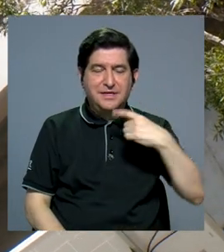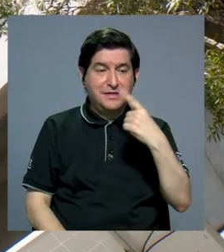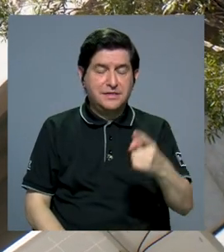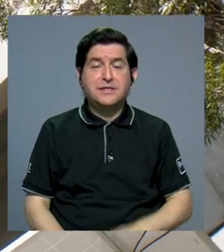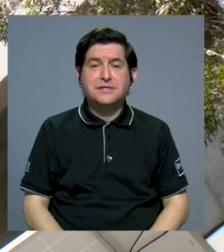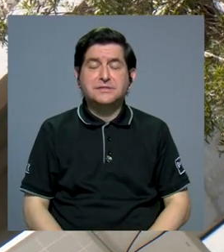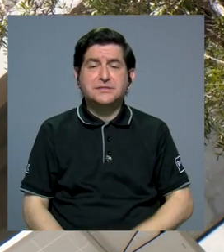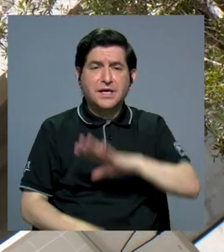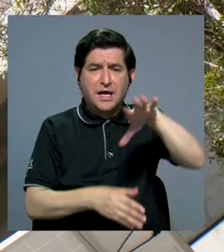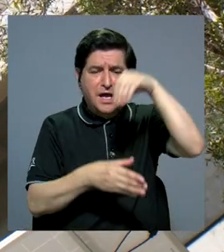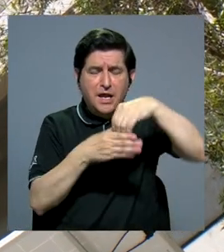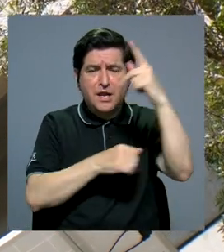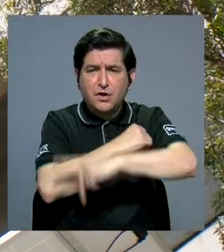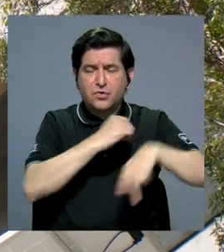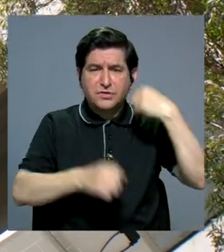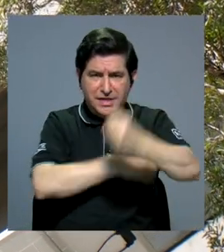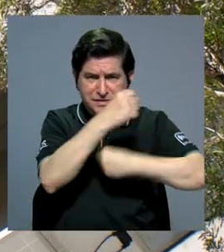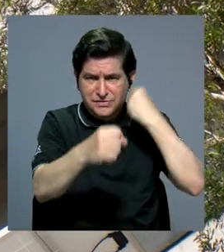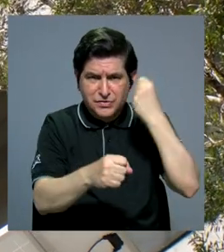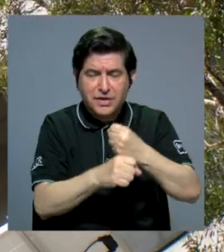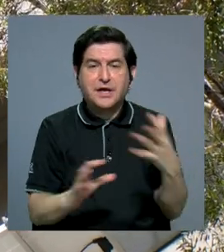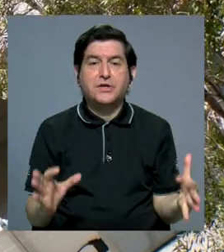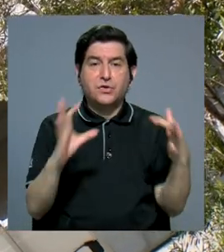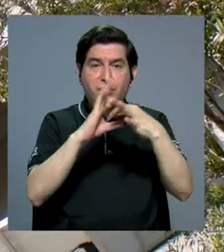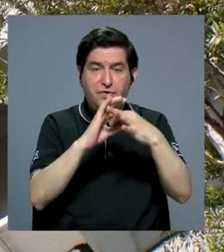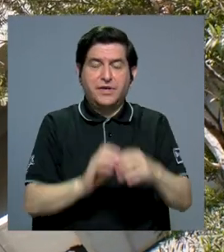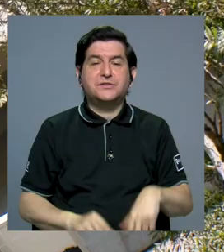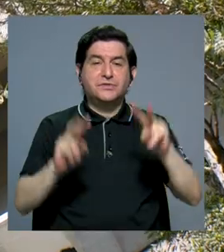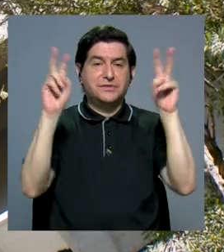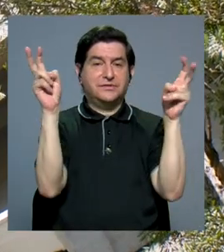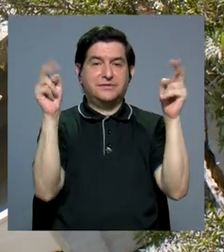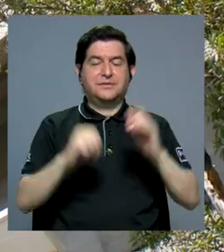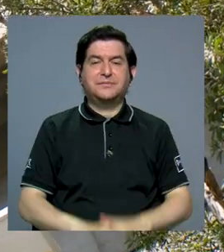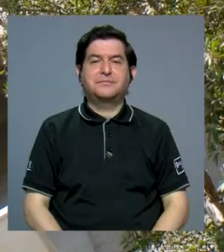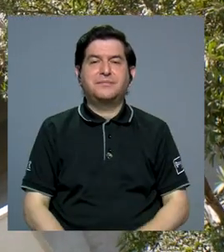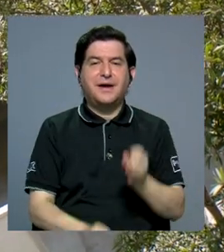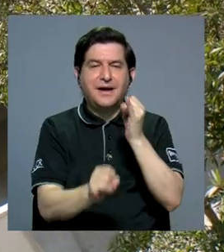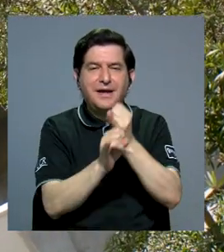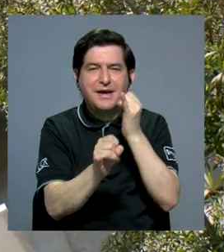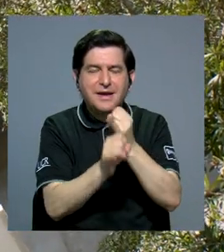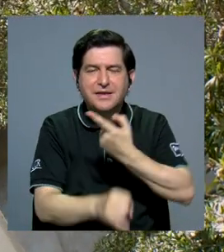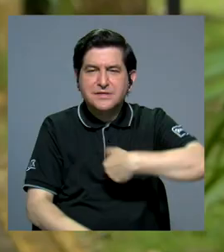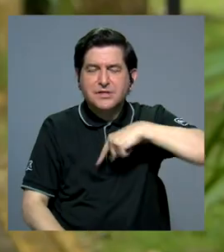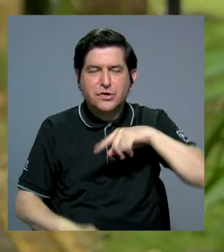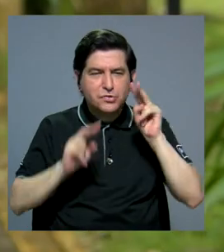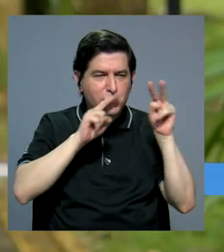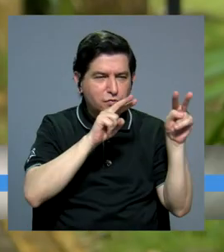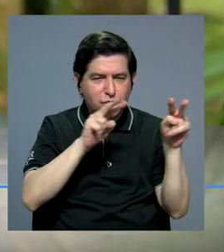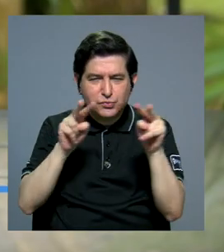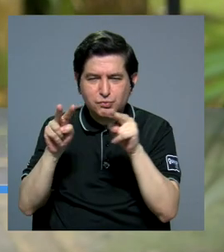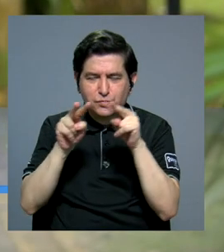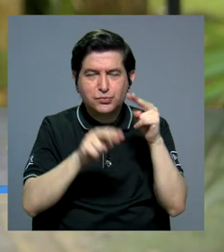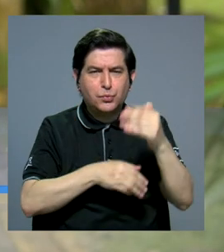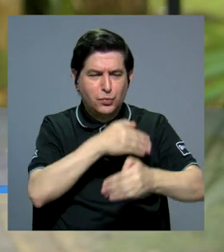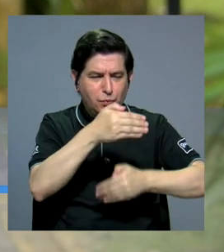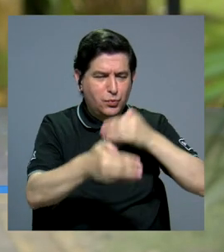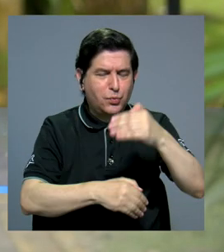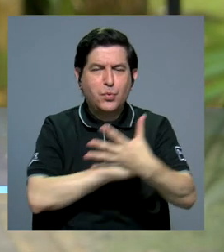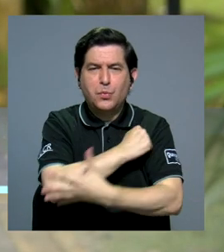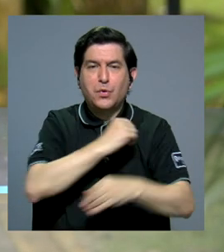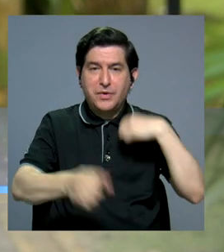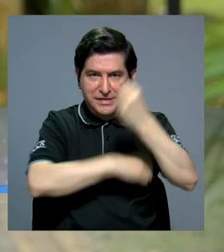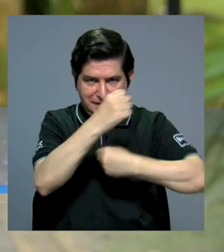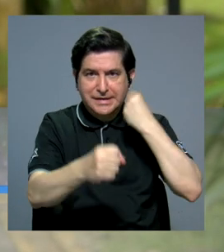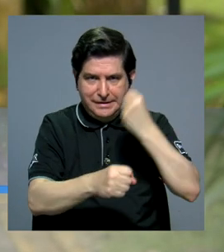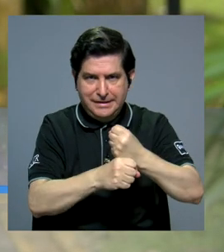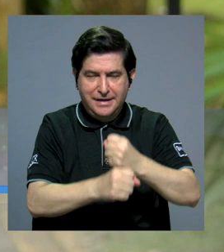habló sobre el contexto del país durante este año en relación a este tema. Desde el Instituto le hemos estado dando seguimiento a la evolución de la pobreza a